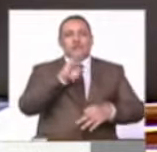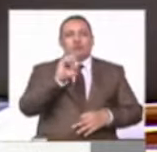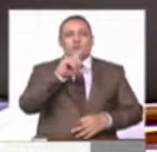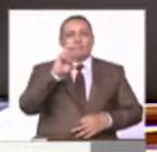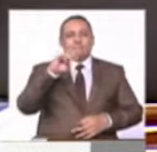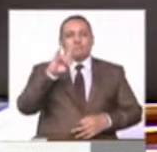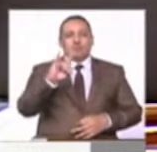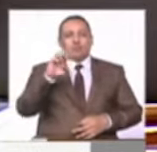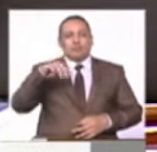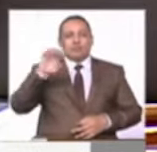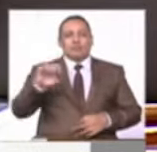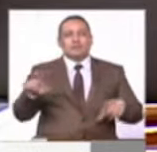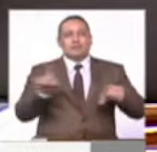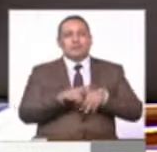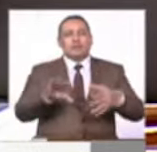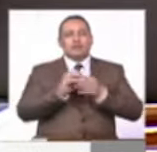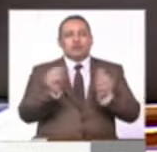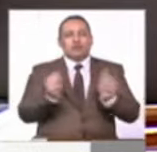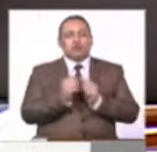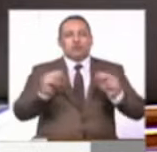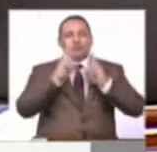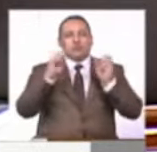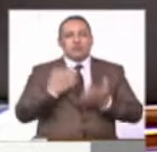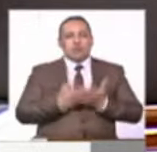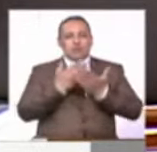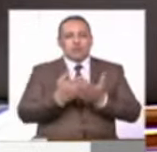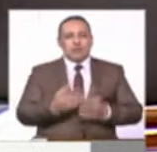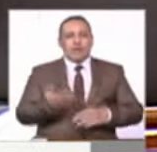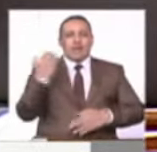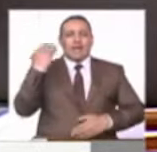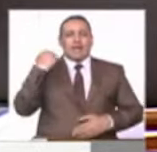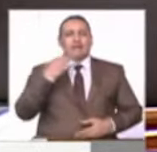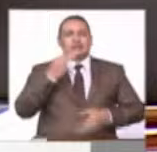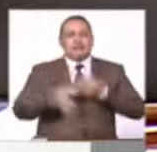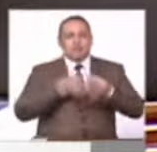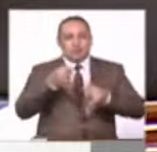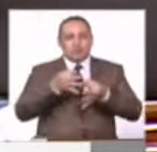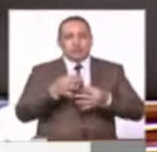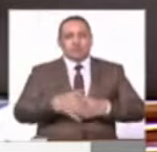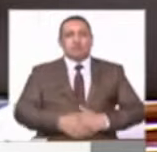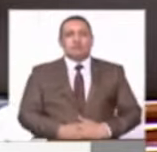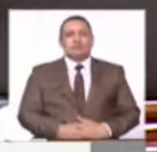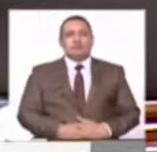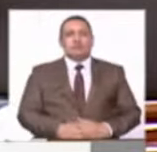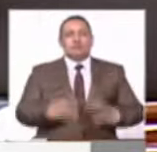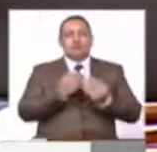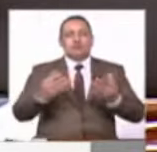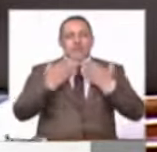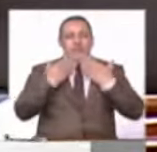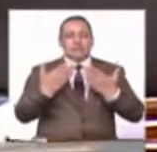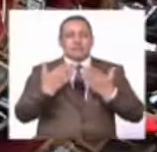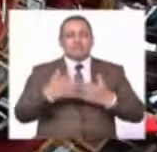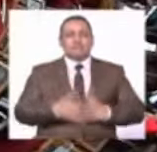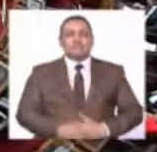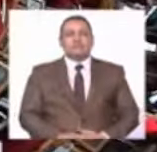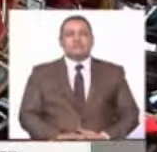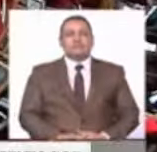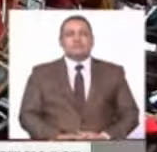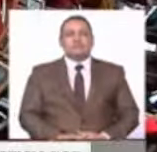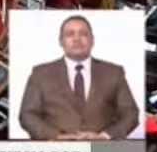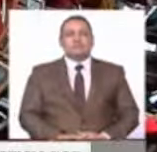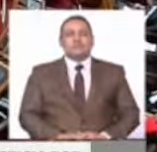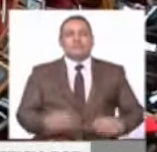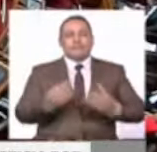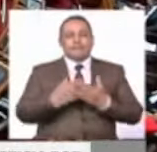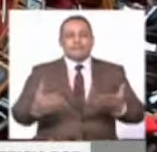fortini en relación a estos hechos recientemente advertidos Muchas gracias señor presidente